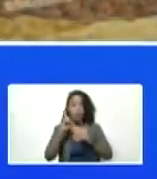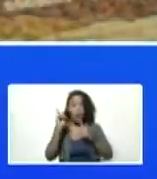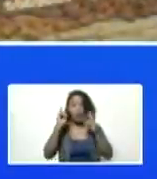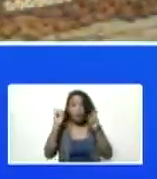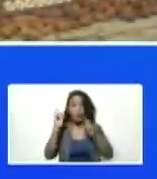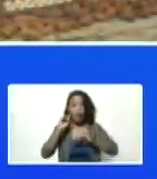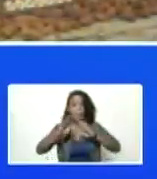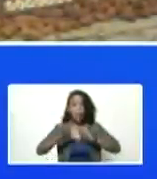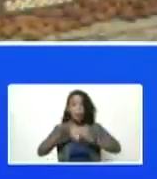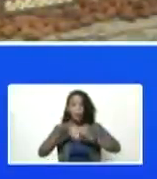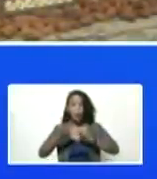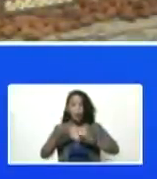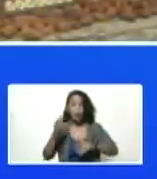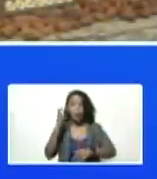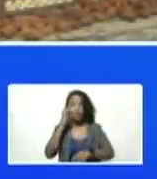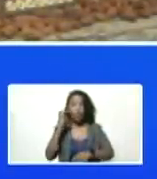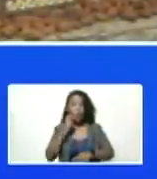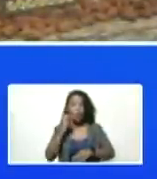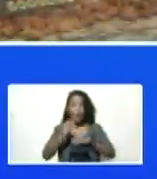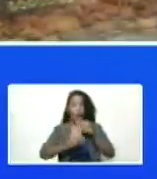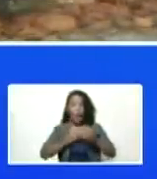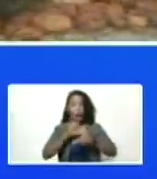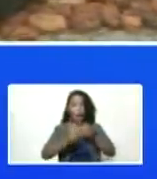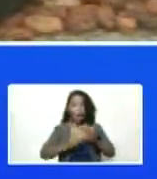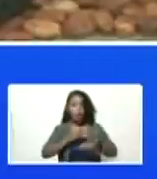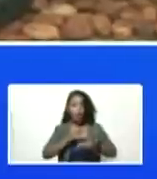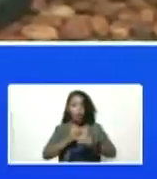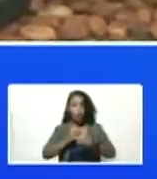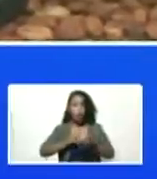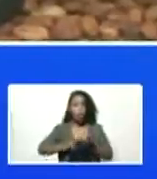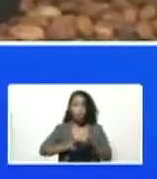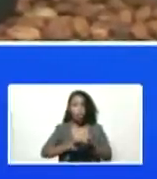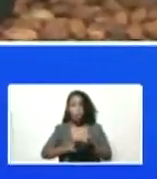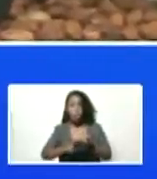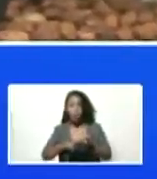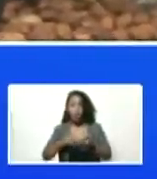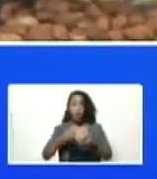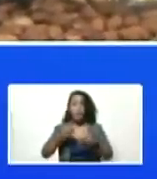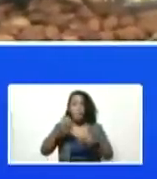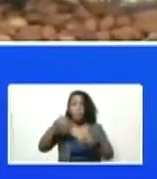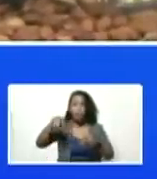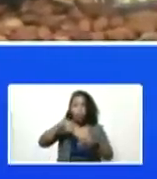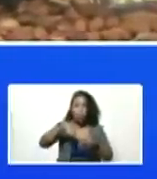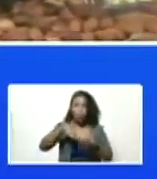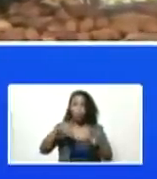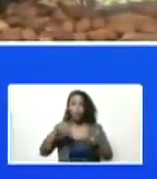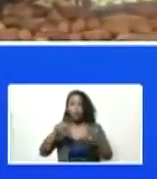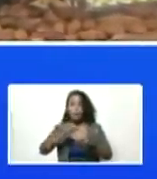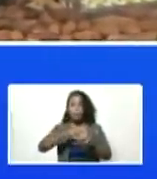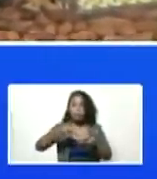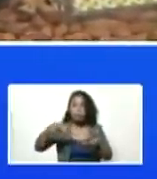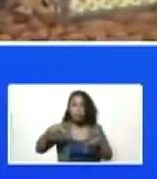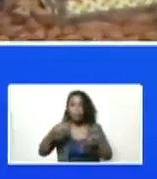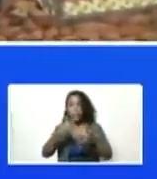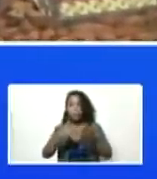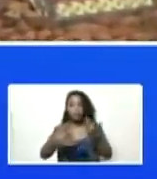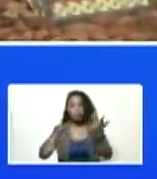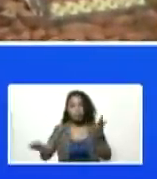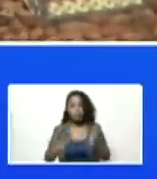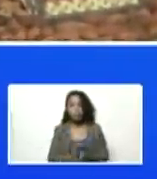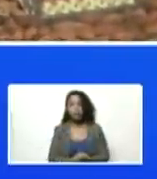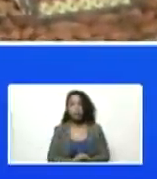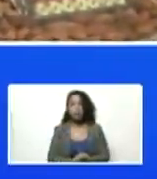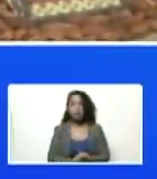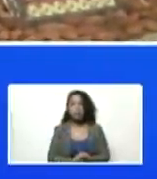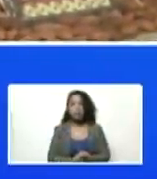José Barlovento, del cacao, producción de manteca, polvo, pasta y sus derivados,